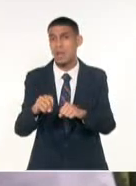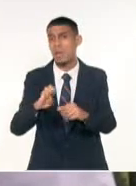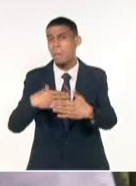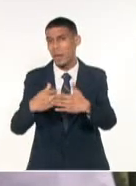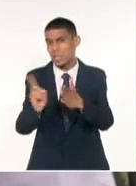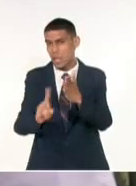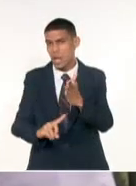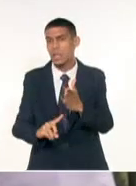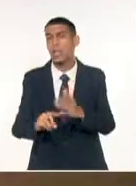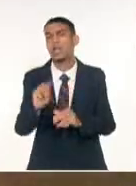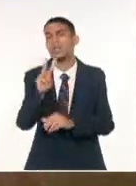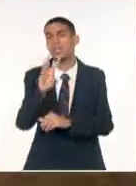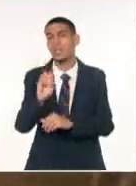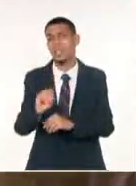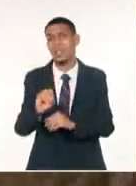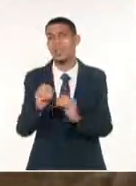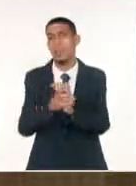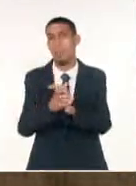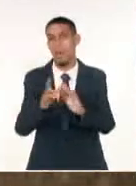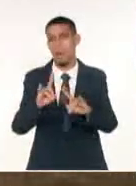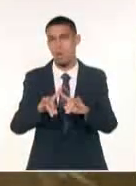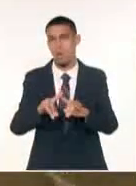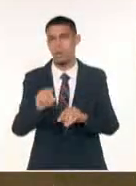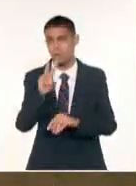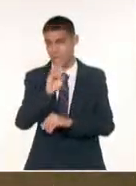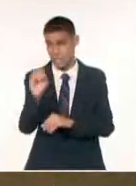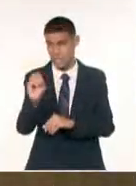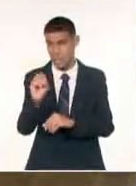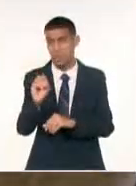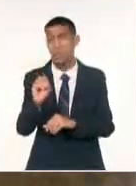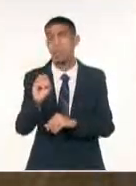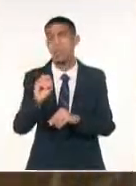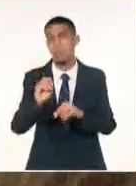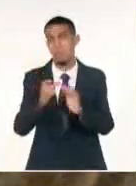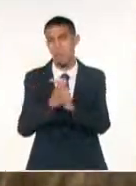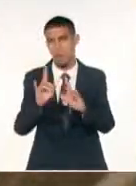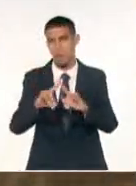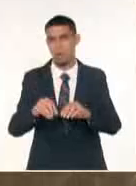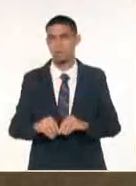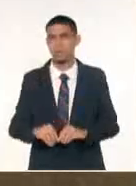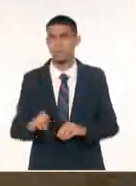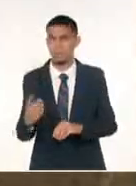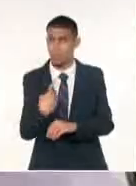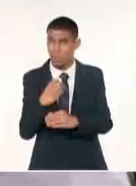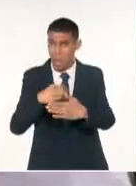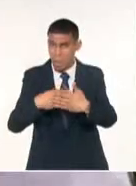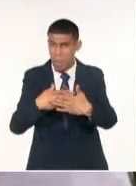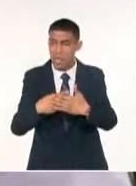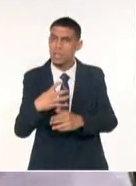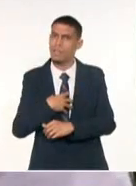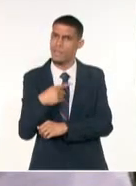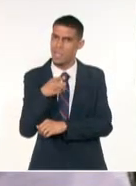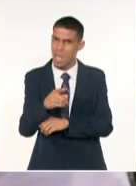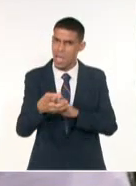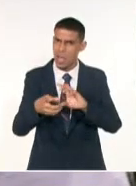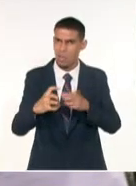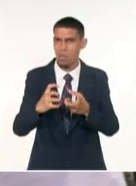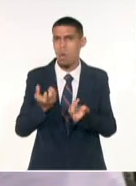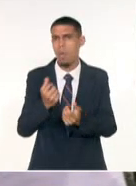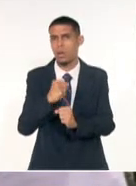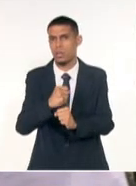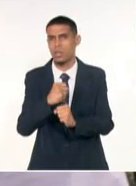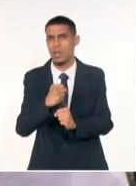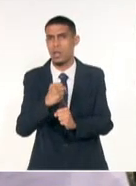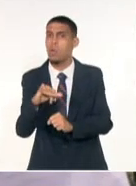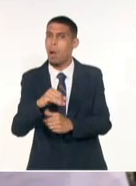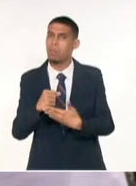de 300 megawatts. Nuestras cuatro unidades empresariales de base poseen utilidades y distribuyen a sus trabajadores de